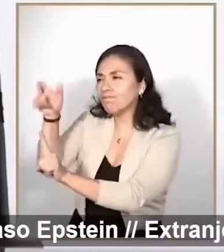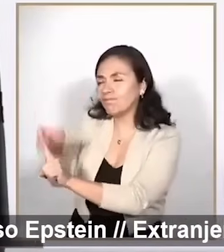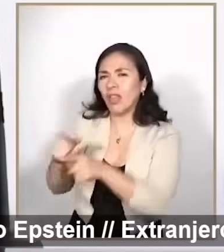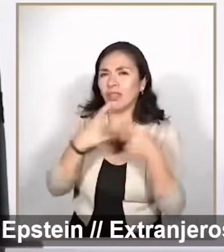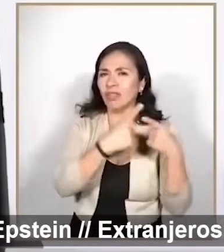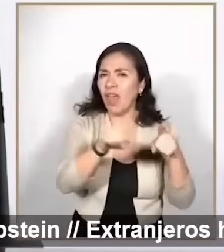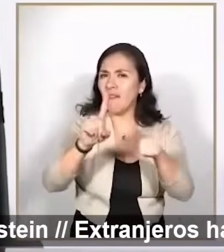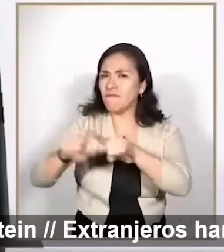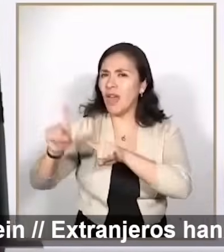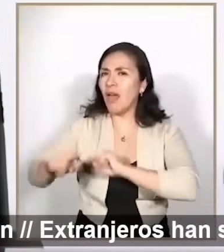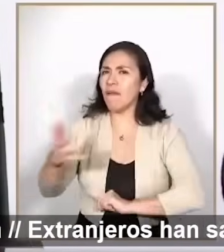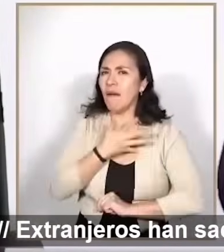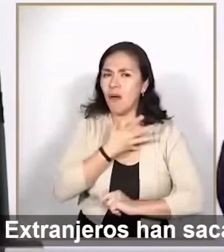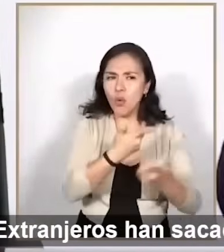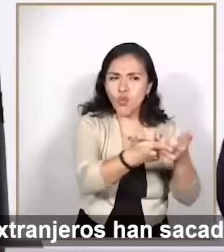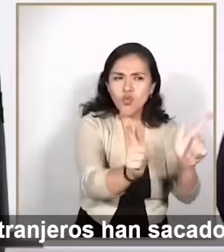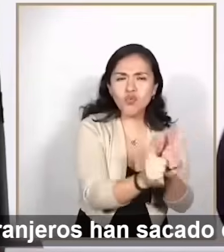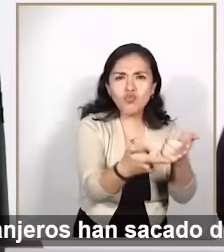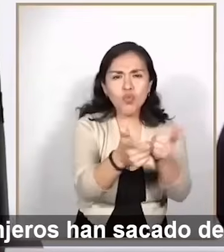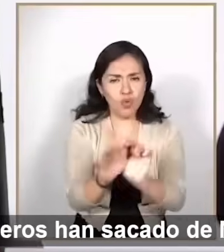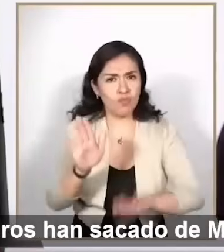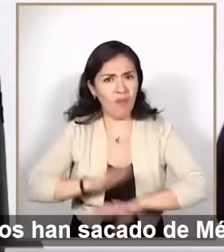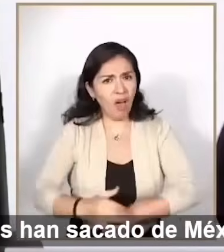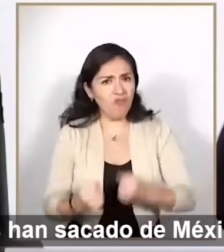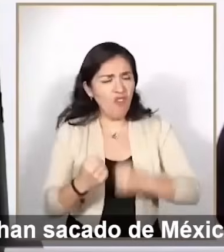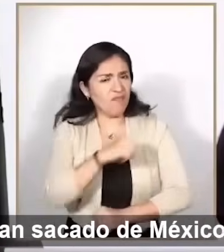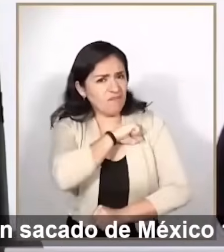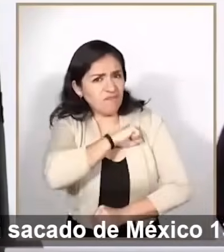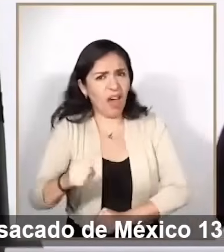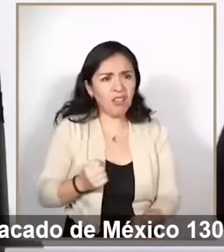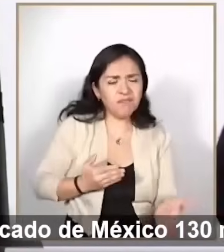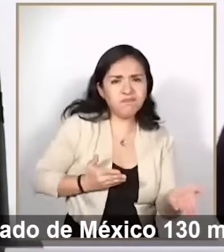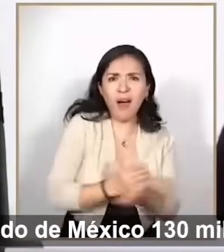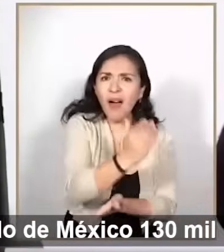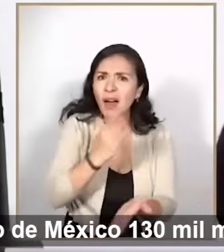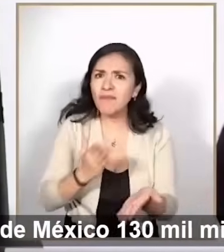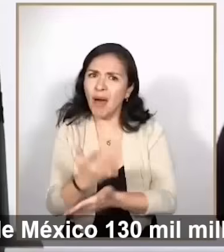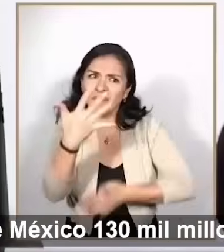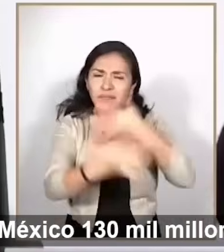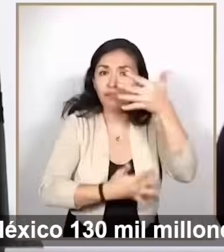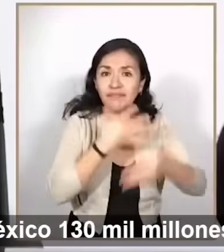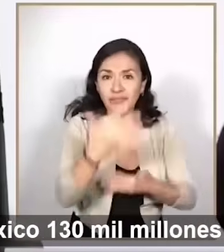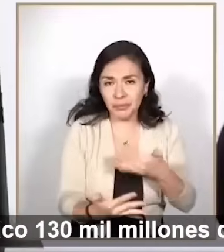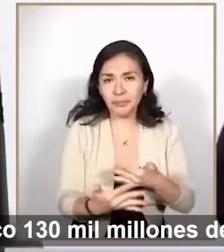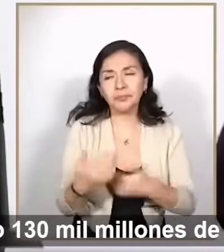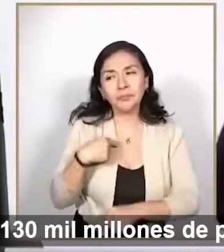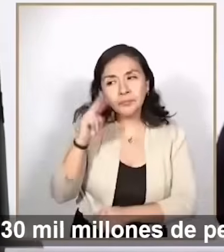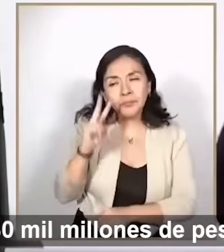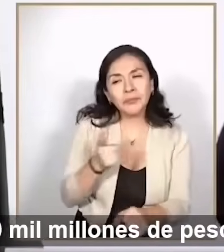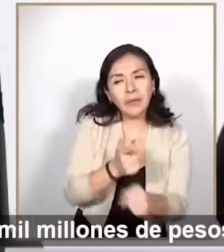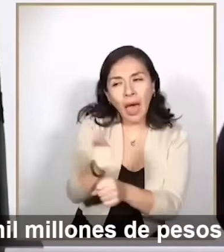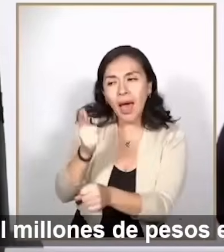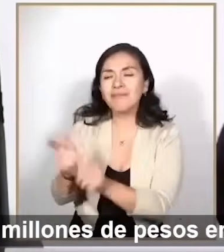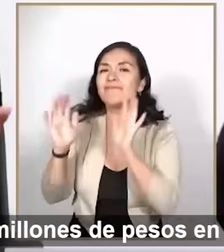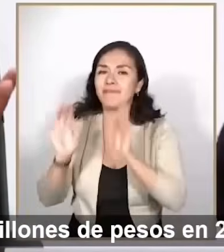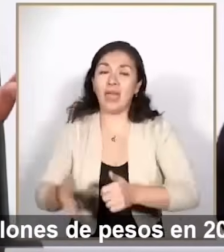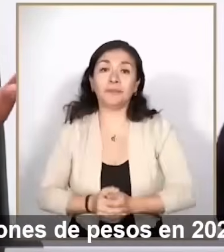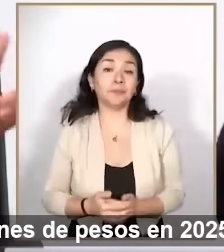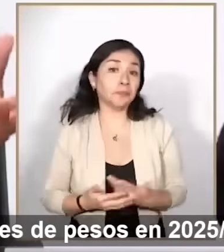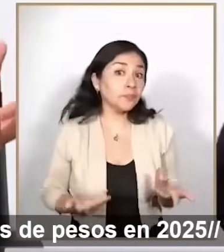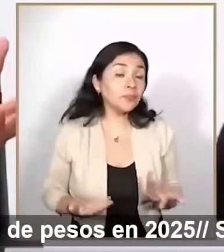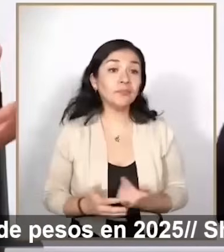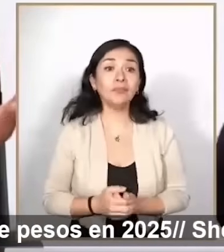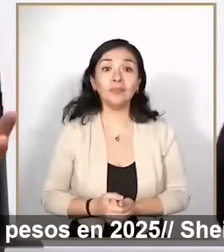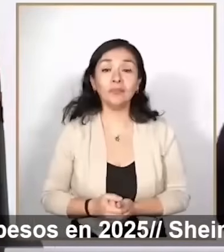distintos tipos de grupos violentos que estuvieron actuando. Entonces, si el clamor de